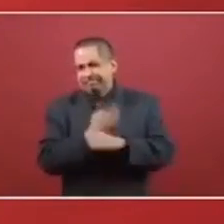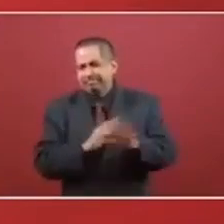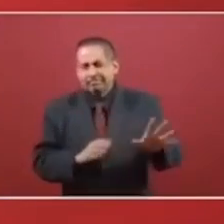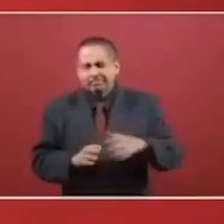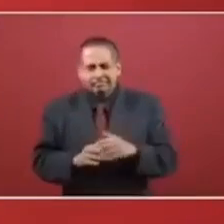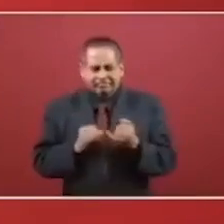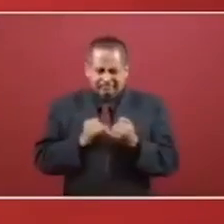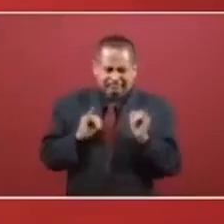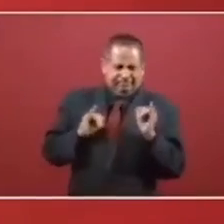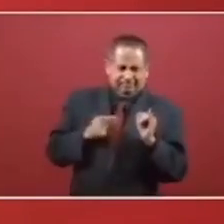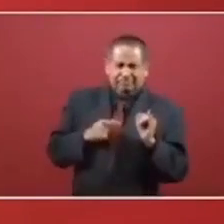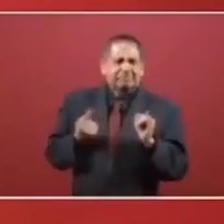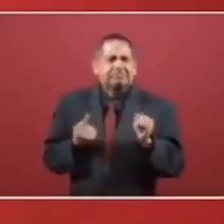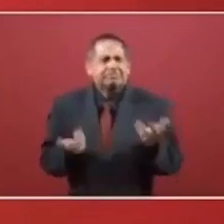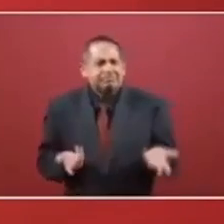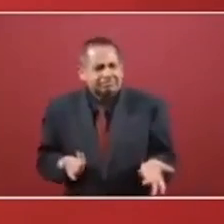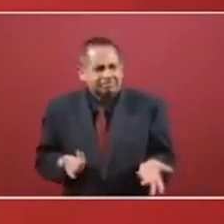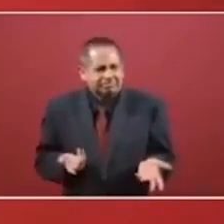¿Independientes de quién?